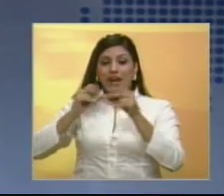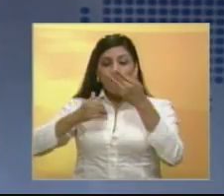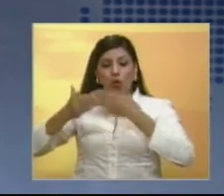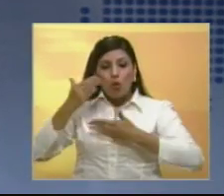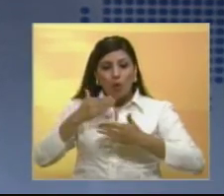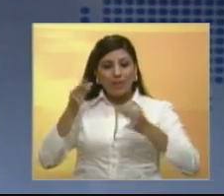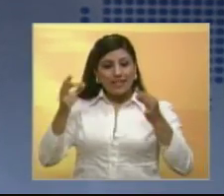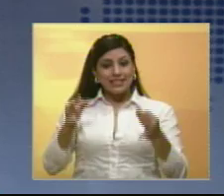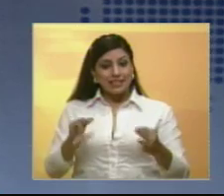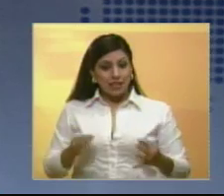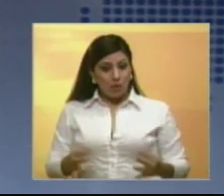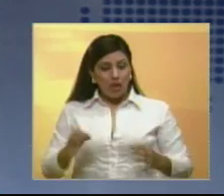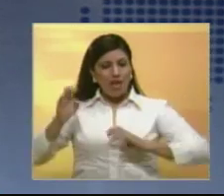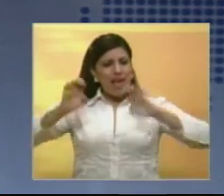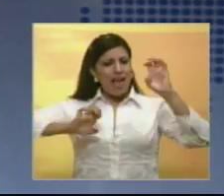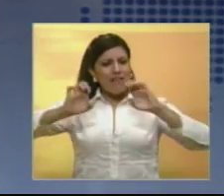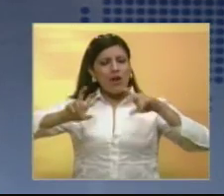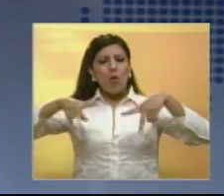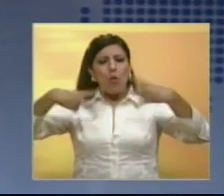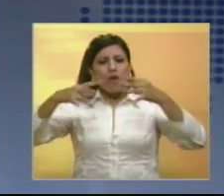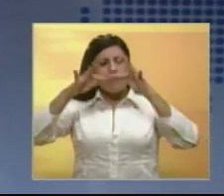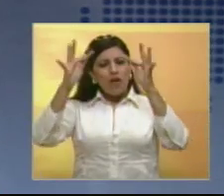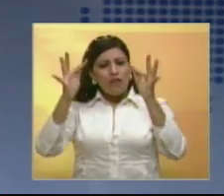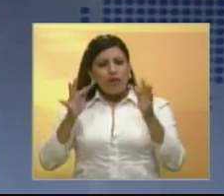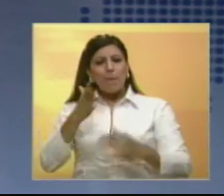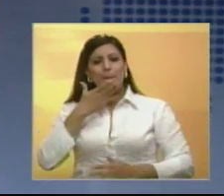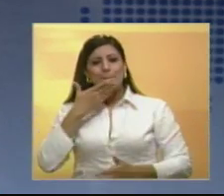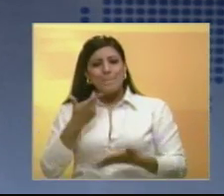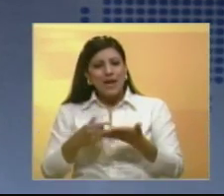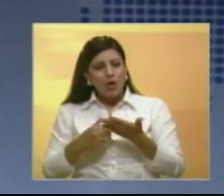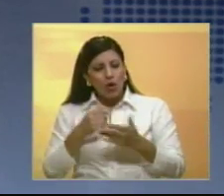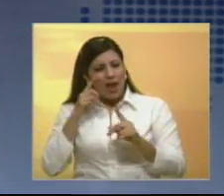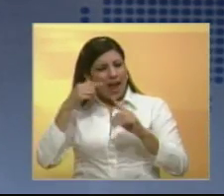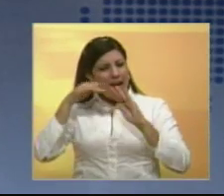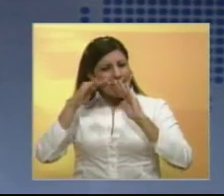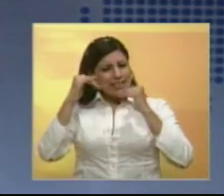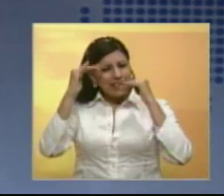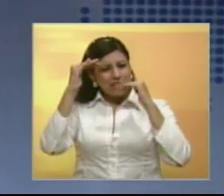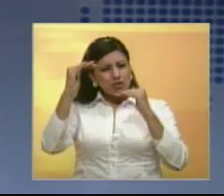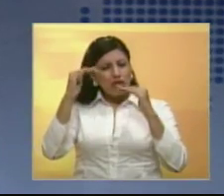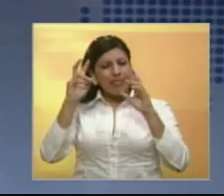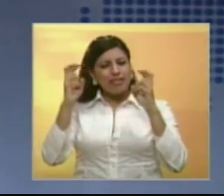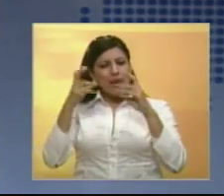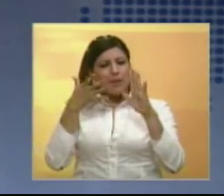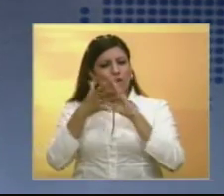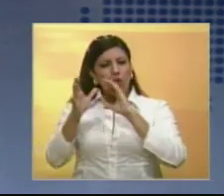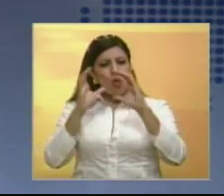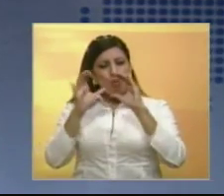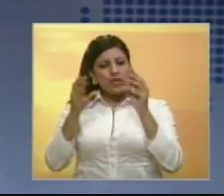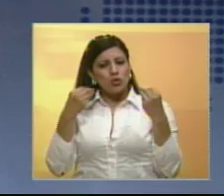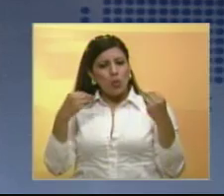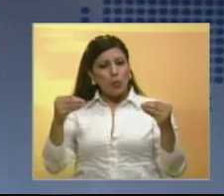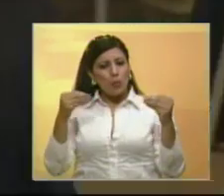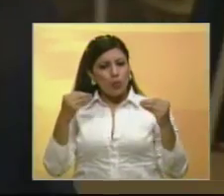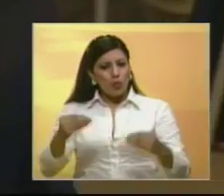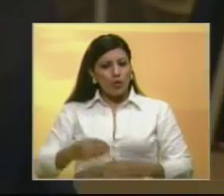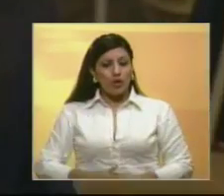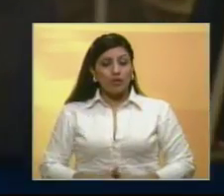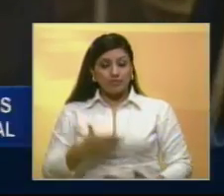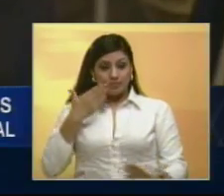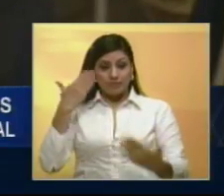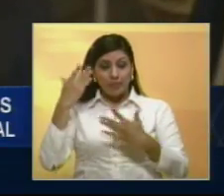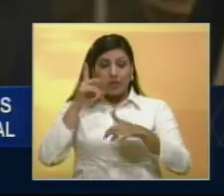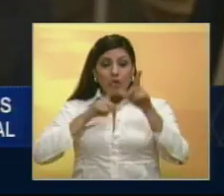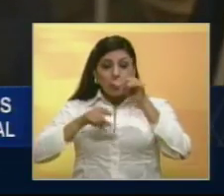economía y de seguridad evaluarán nuevas estrategias que mejoren el abordaje de ambos temas en los medios de comunicación públicos. A través